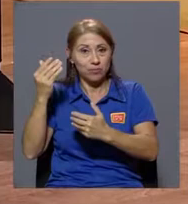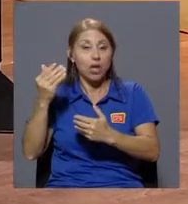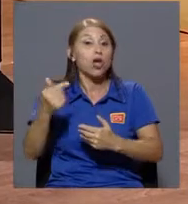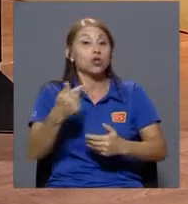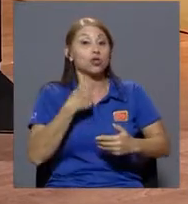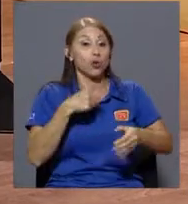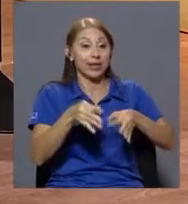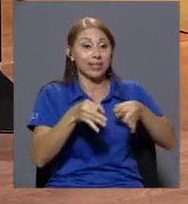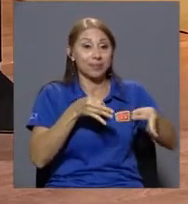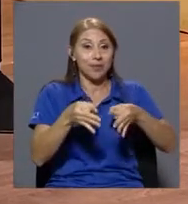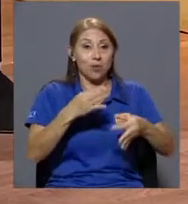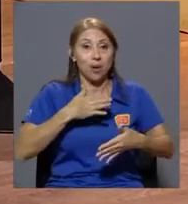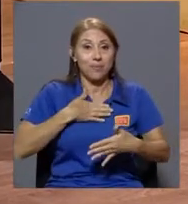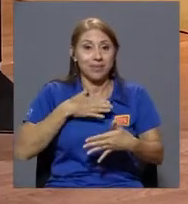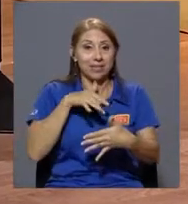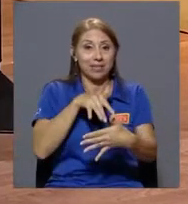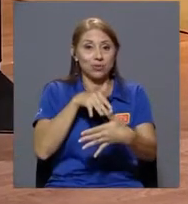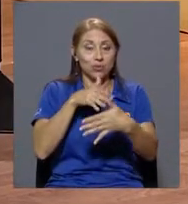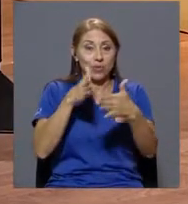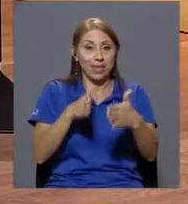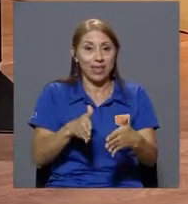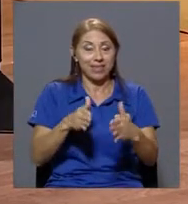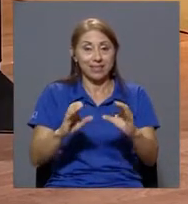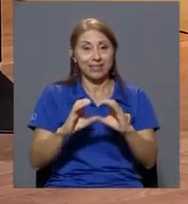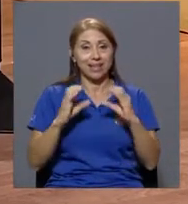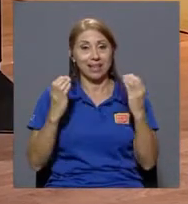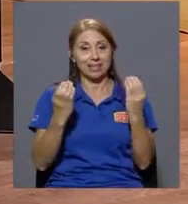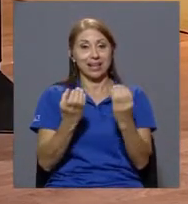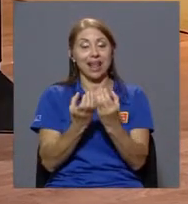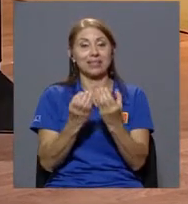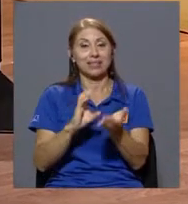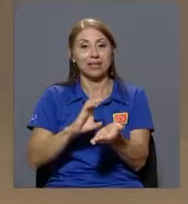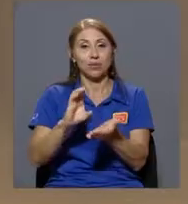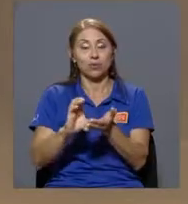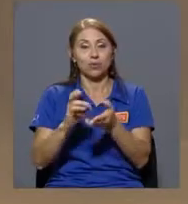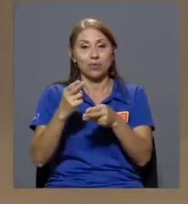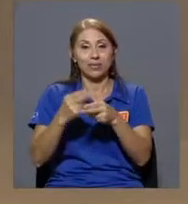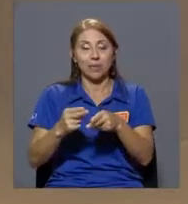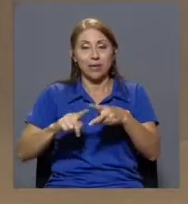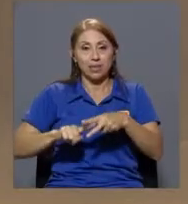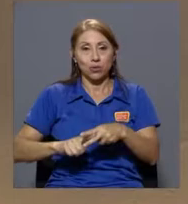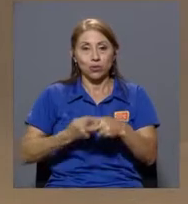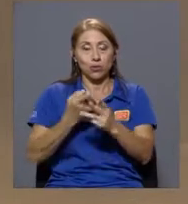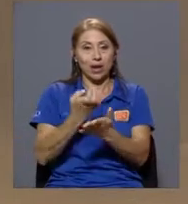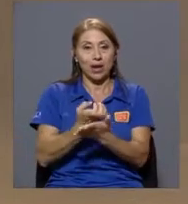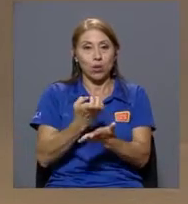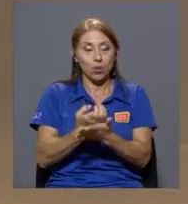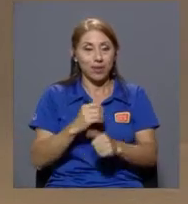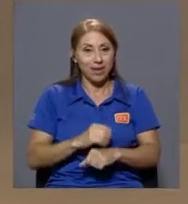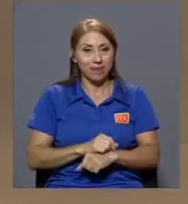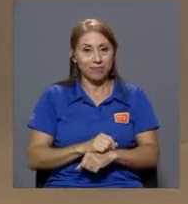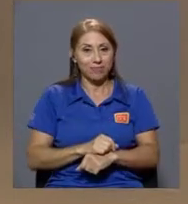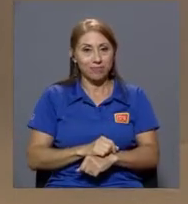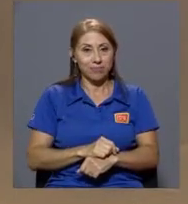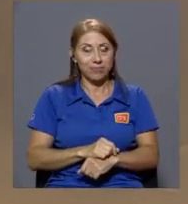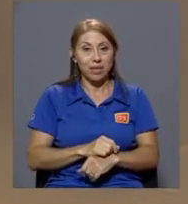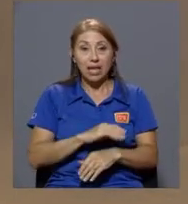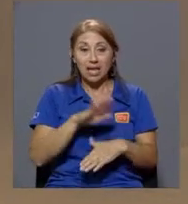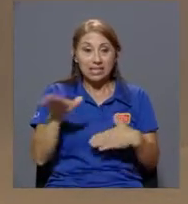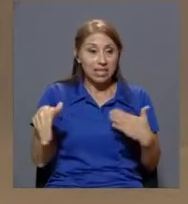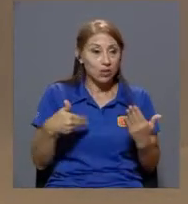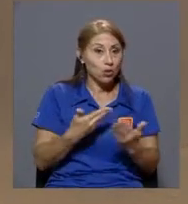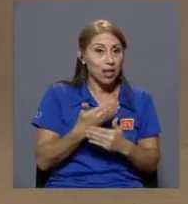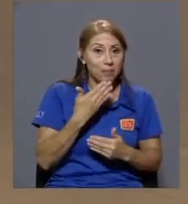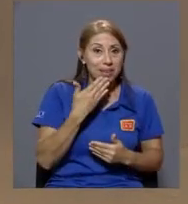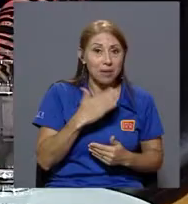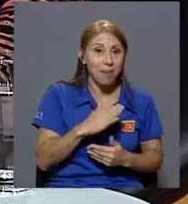mis estudiantes en las clases de introducción a la economía, está totalmente mal, o alguien no entendió de qué